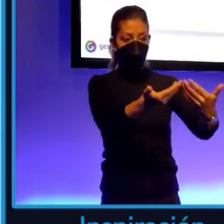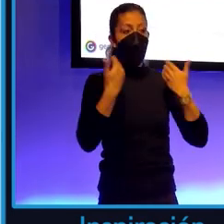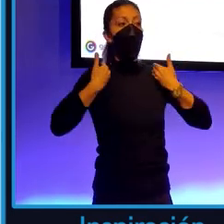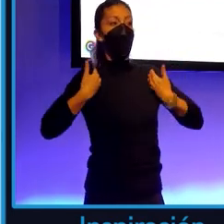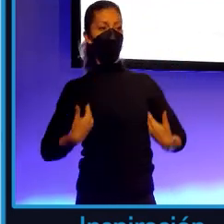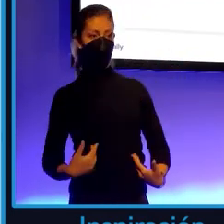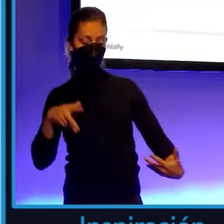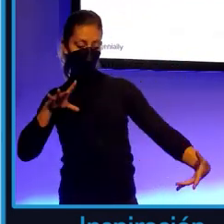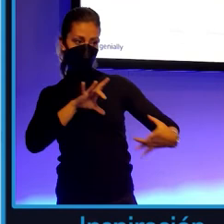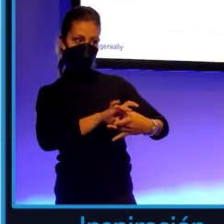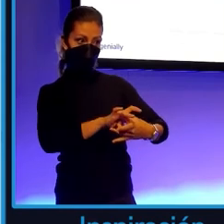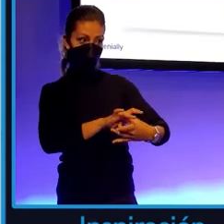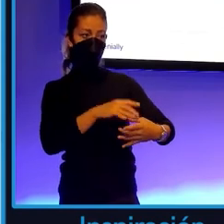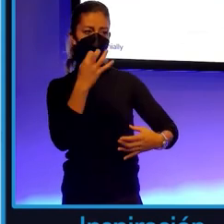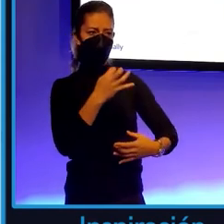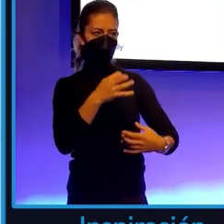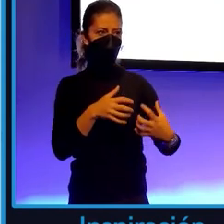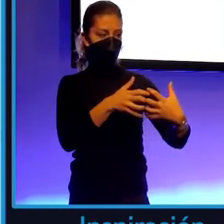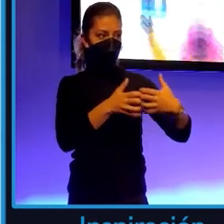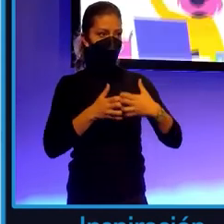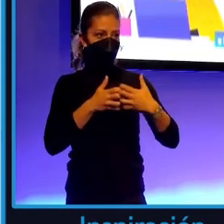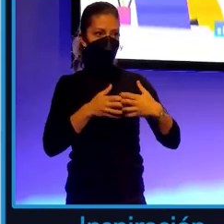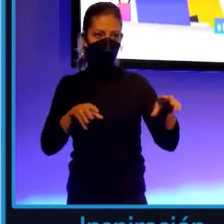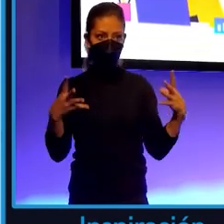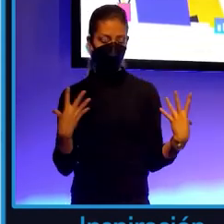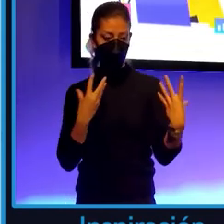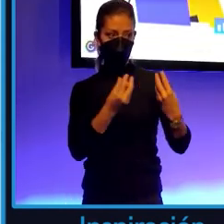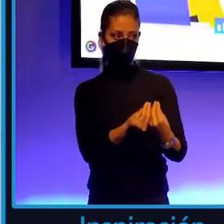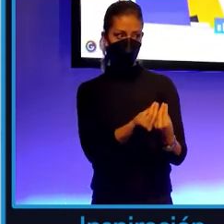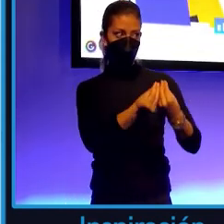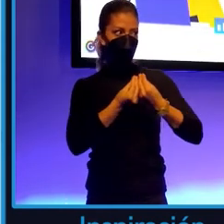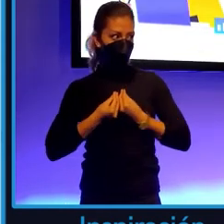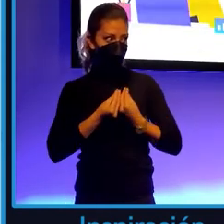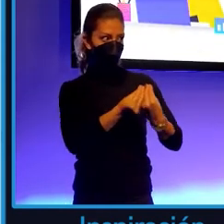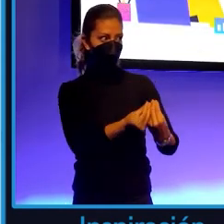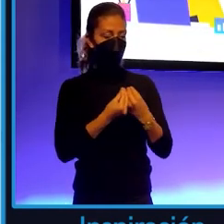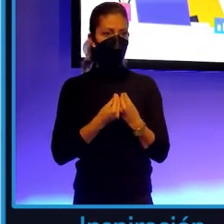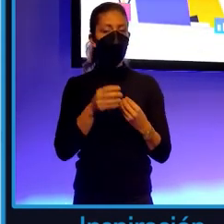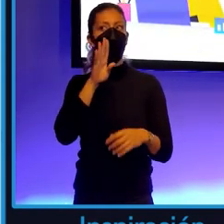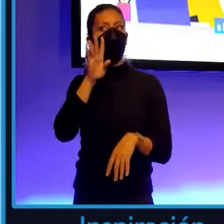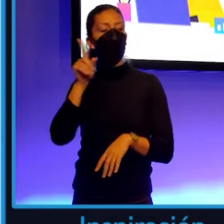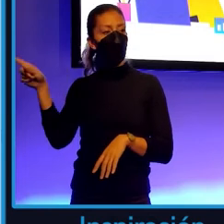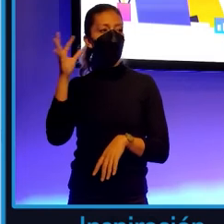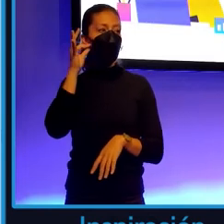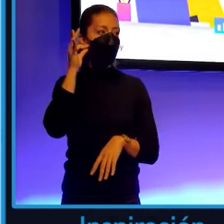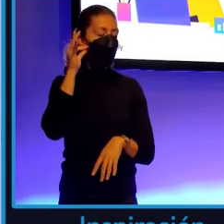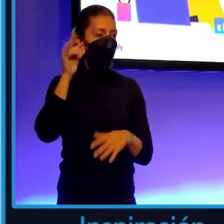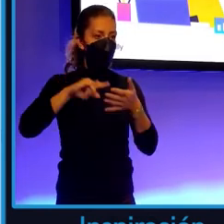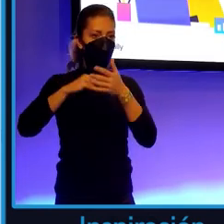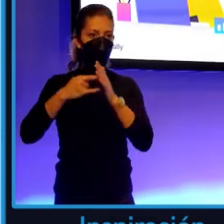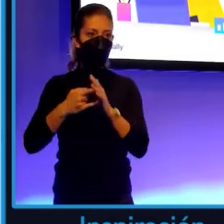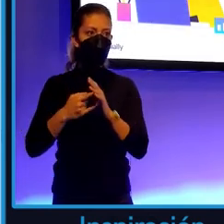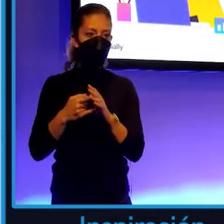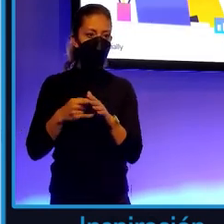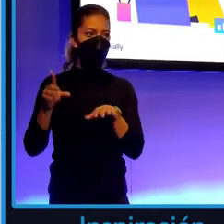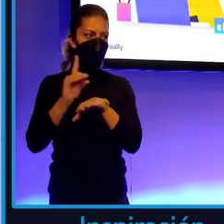jamás podemos seguir de esa cadena raquel un poco comentaba el ecosistema digital nosotros ya nos movemos en